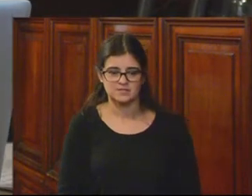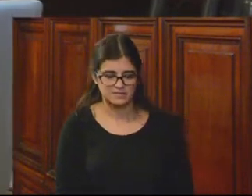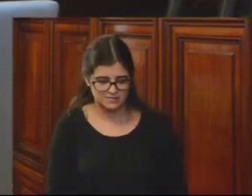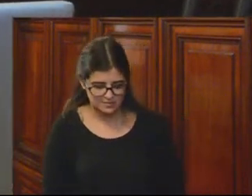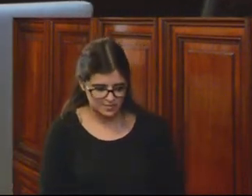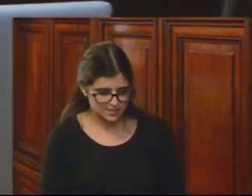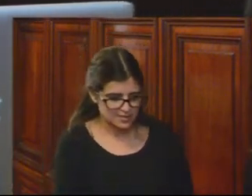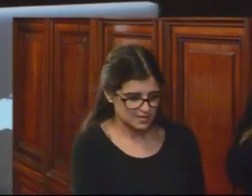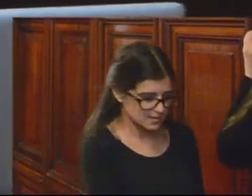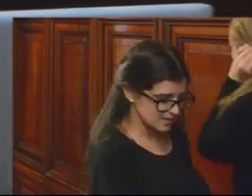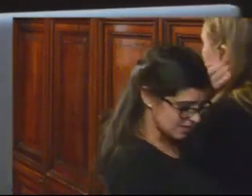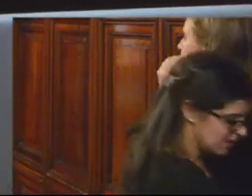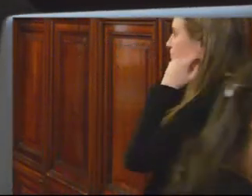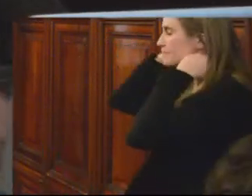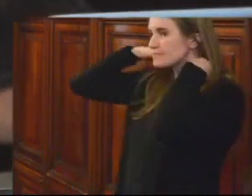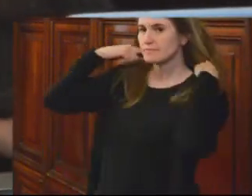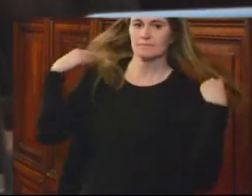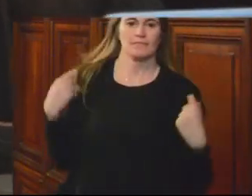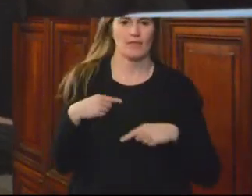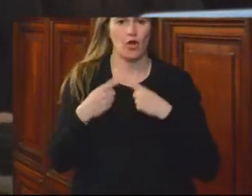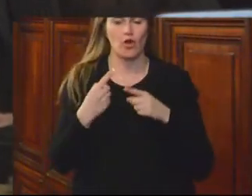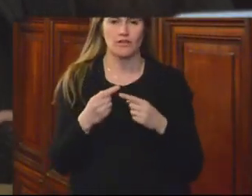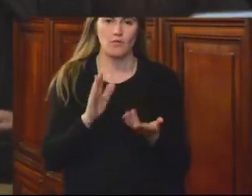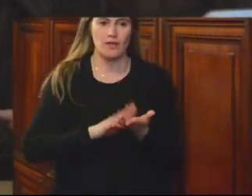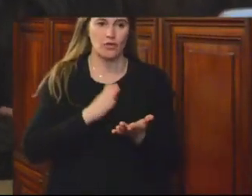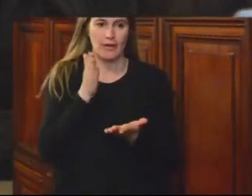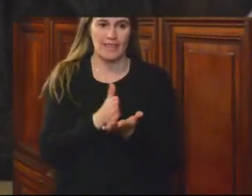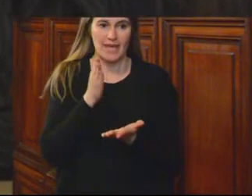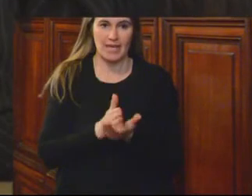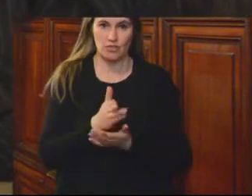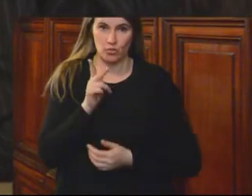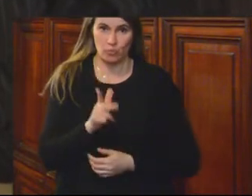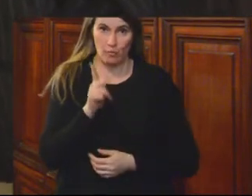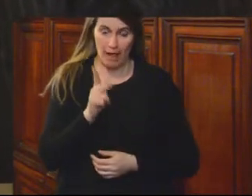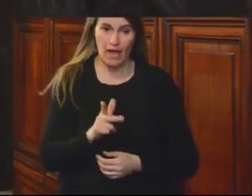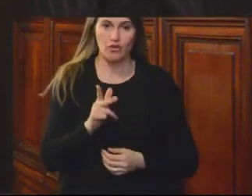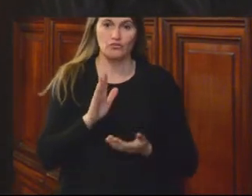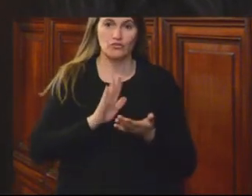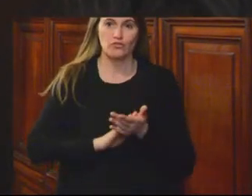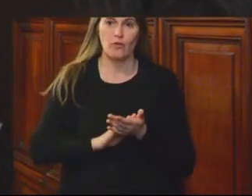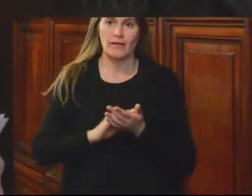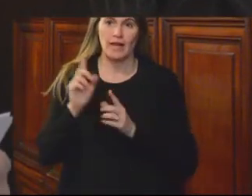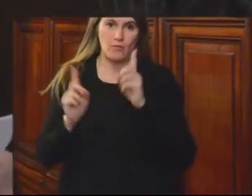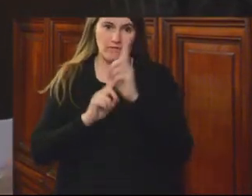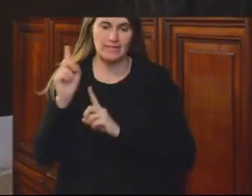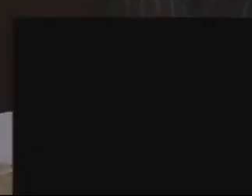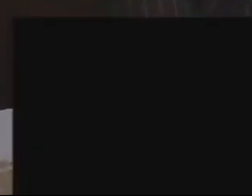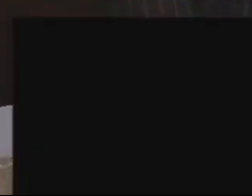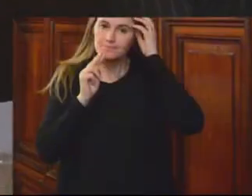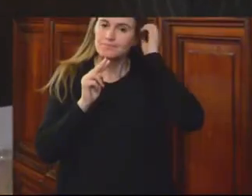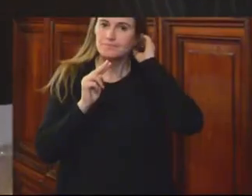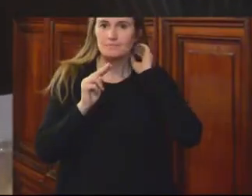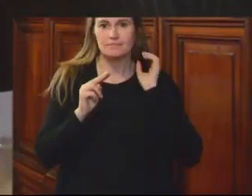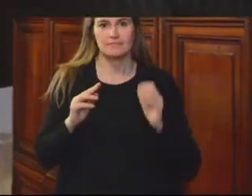Continuando con el abordaje sobre los derechos humanos vinculados al ámbito universitario, que por primera vez se discuten en una audiencia de la